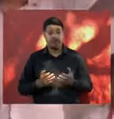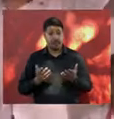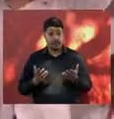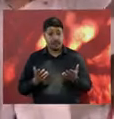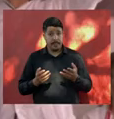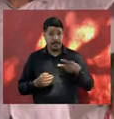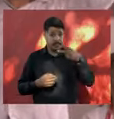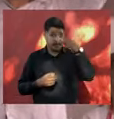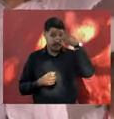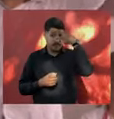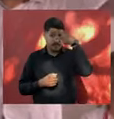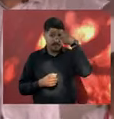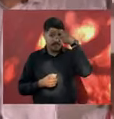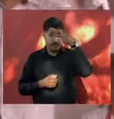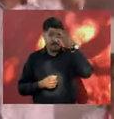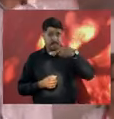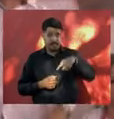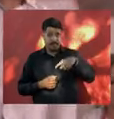México,